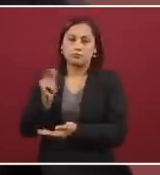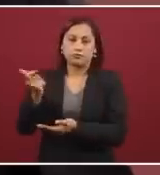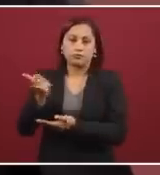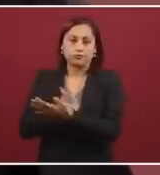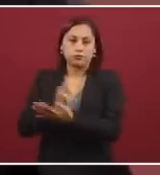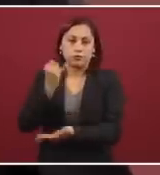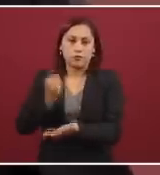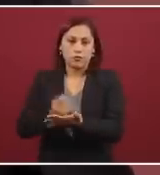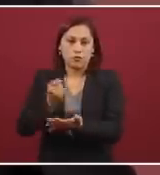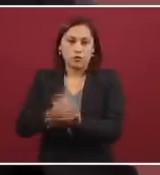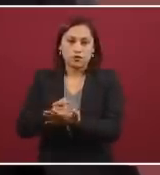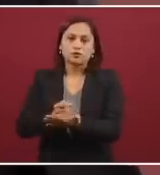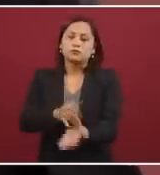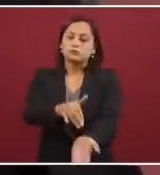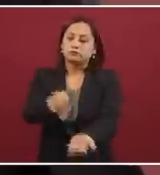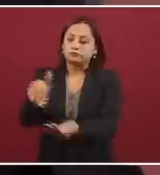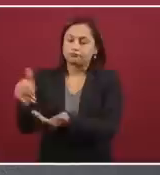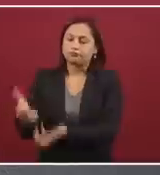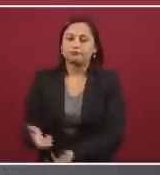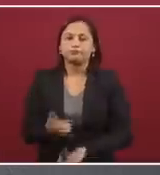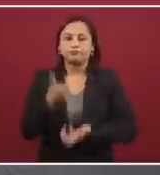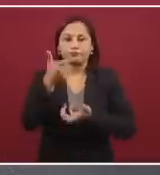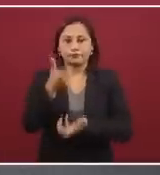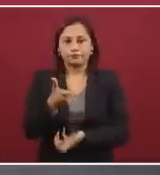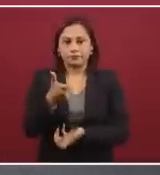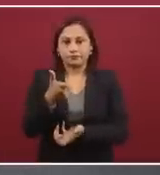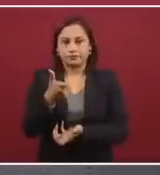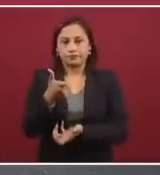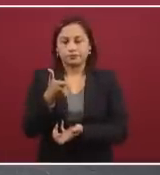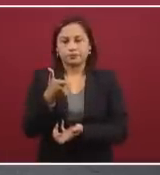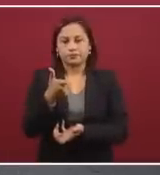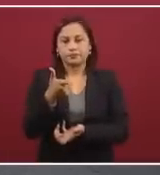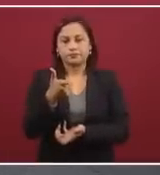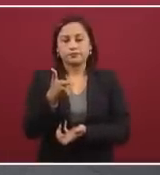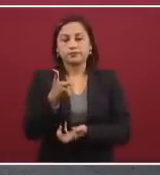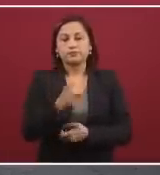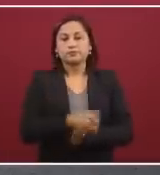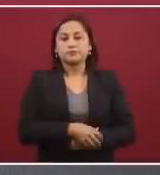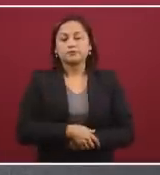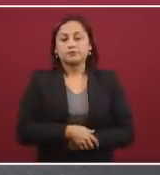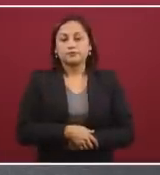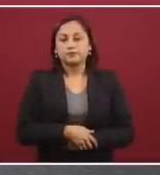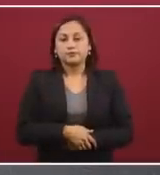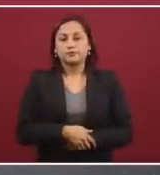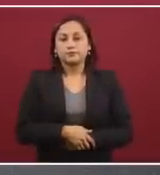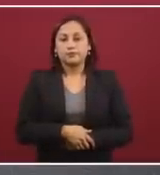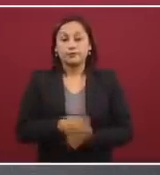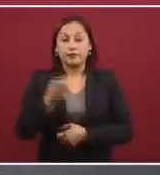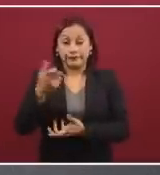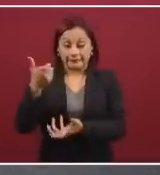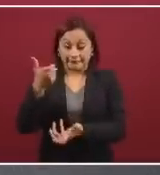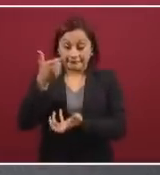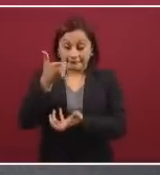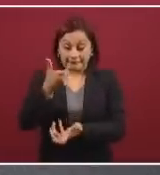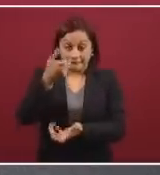que irían al país y s fondo